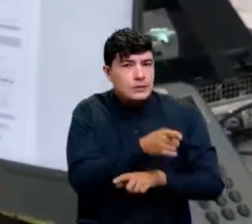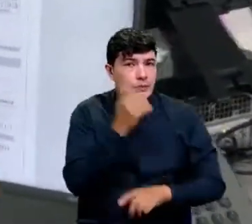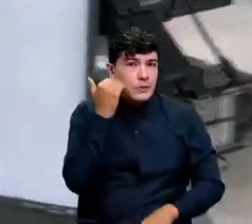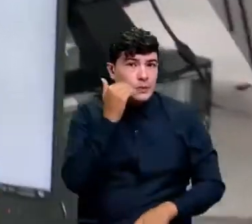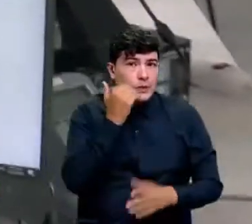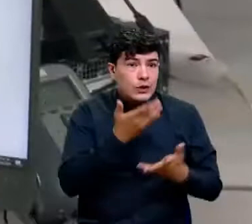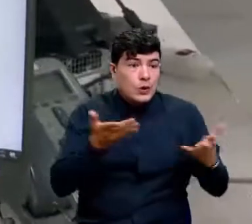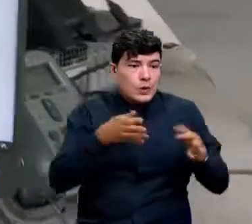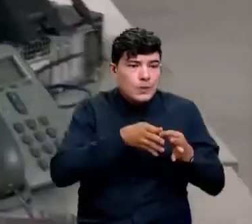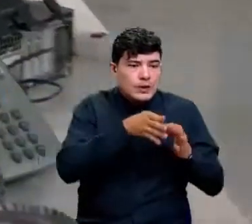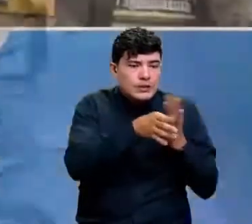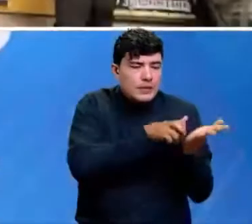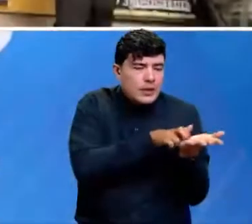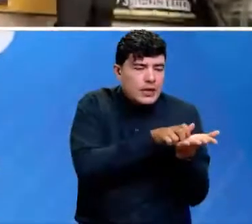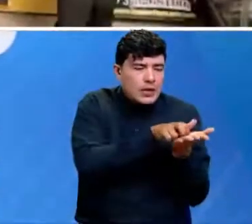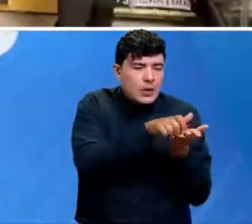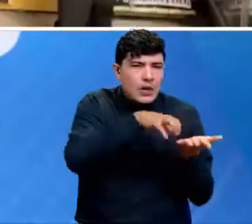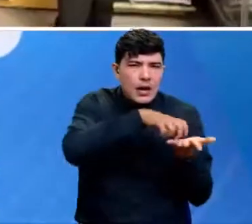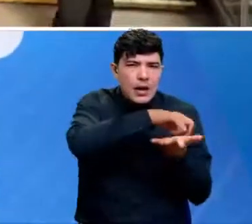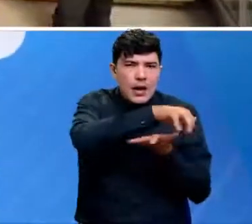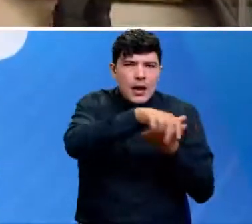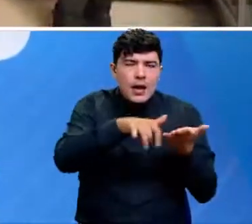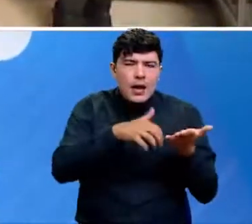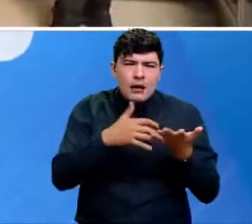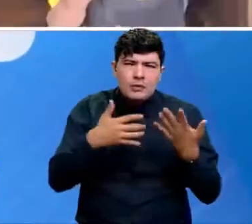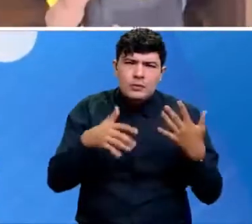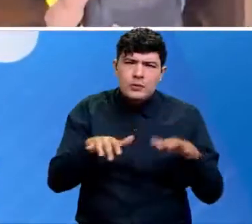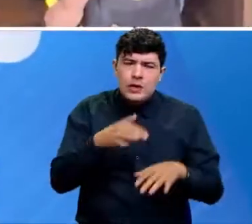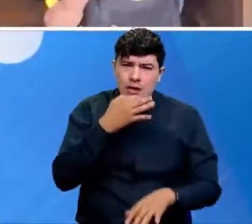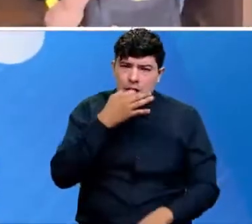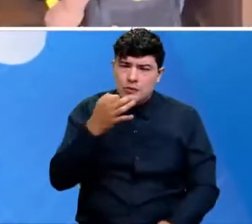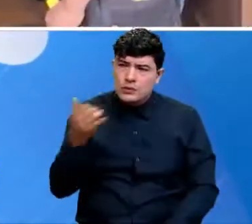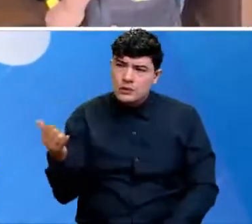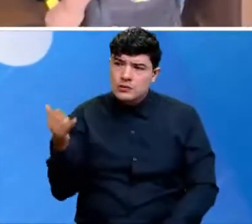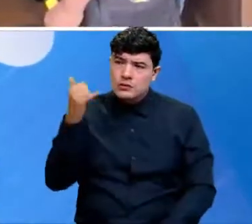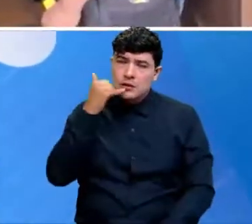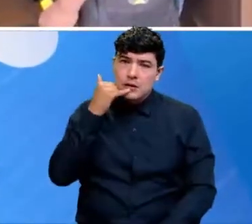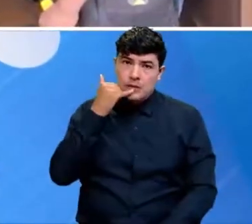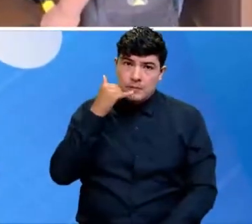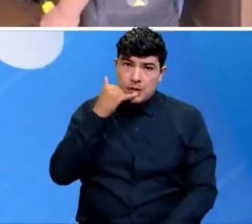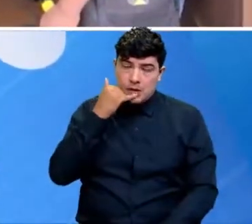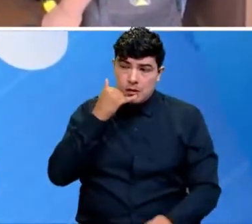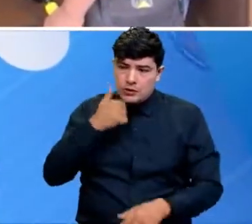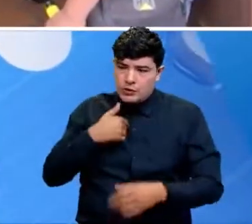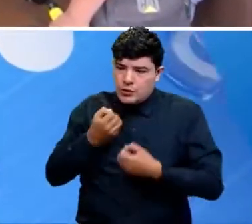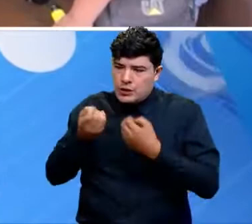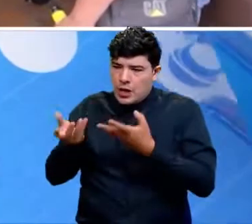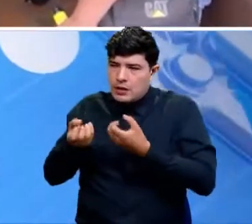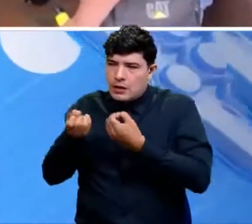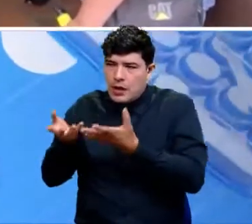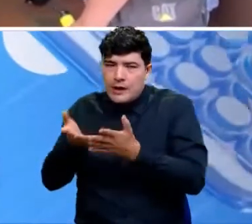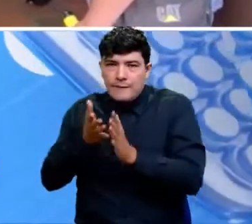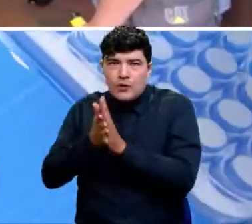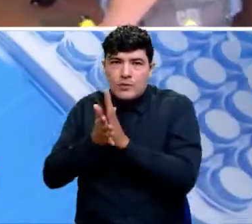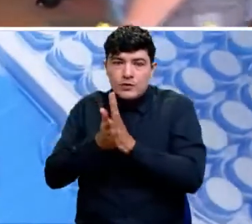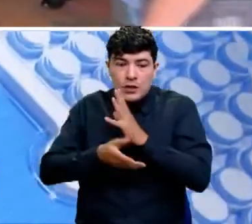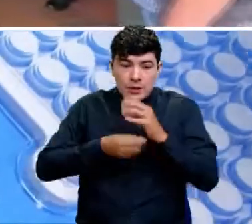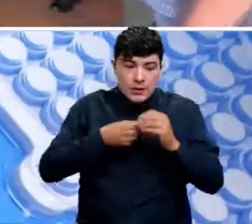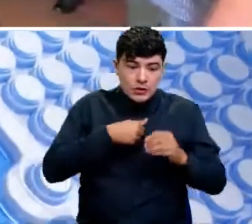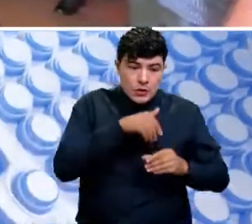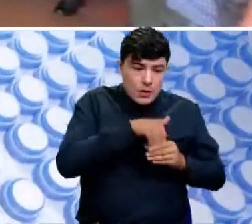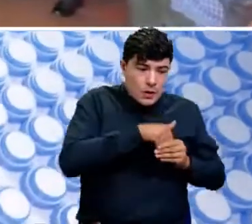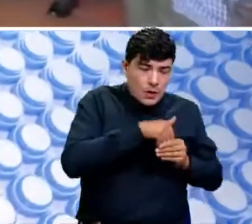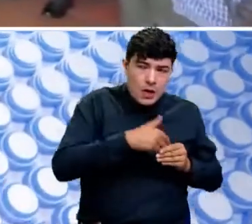Girón, Santander, donde dice que en una llamada telefónica ella entregó información y además entregó un dinero que eran sus ahorros.